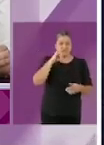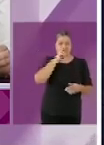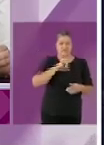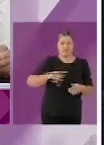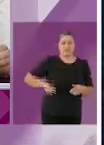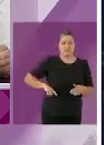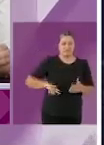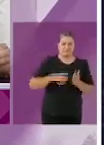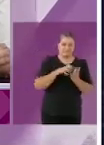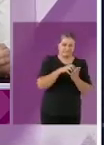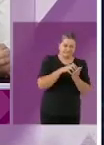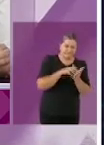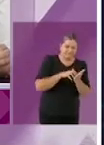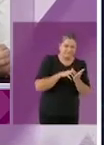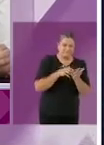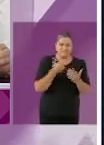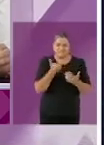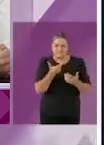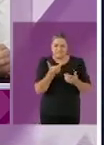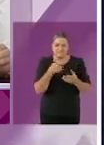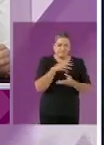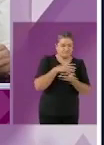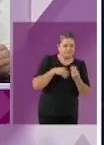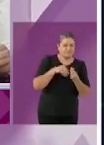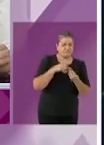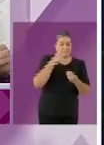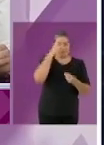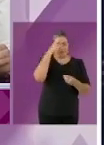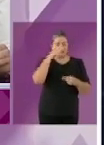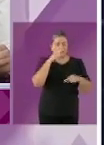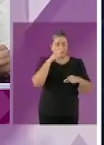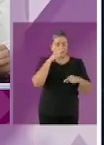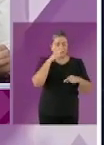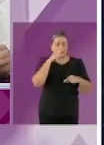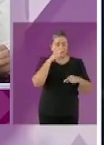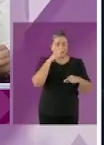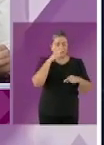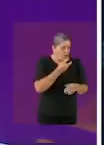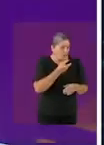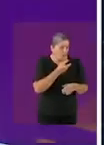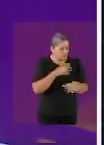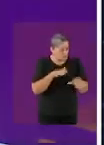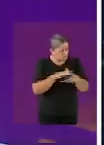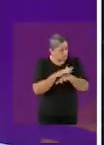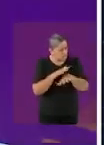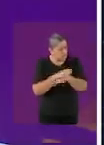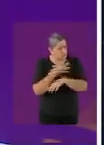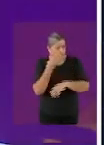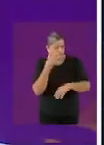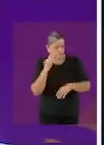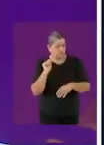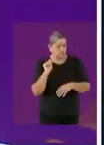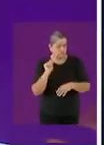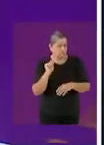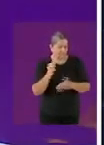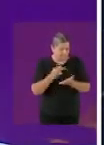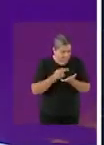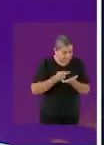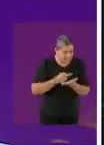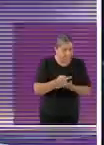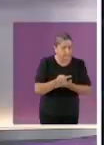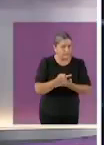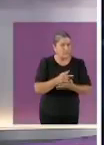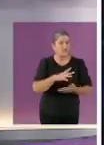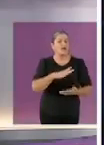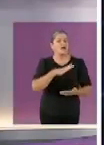coció Es un término coloquial una un refrán que se utiliza mucho a propósito de esta elección y hay analistas eh